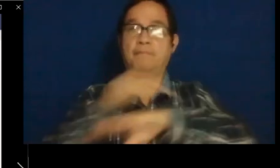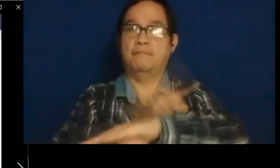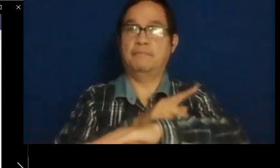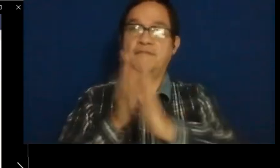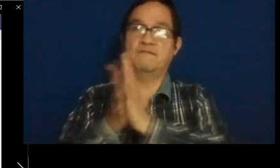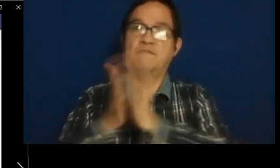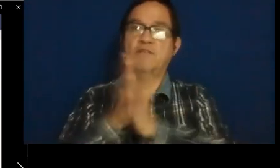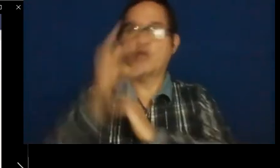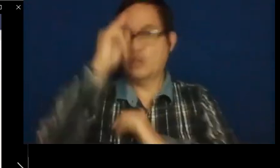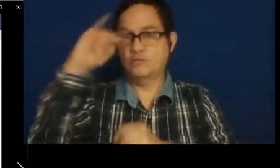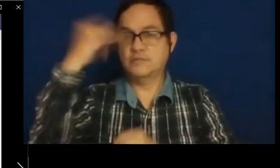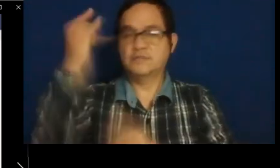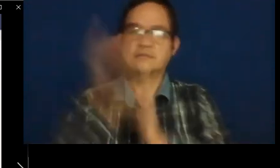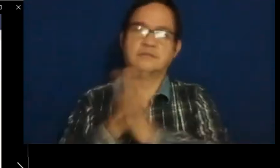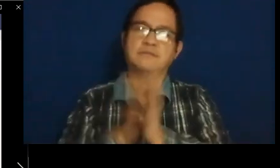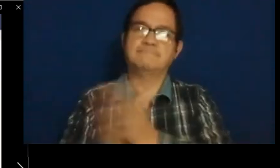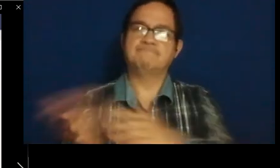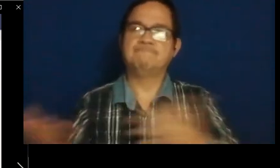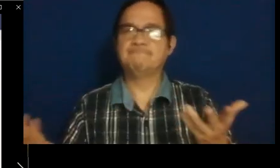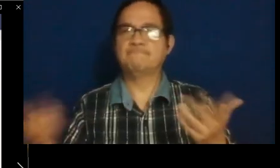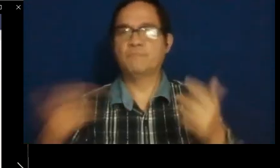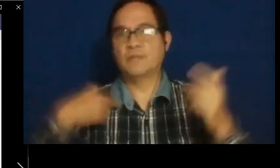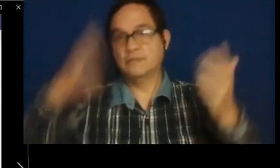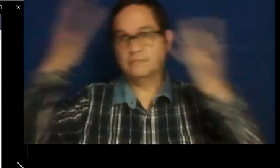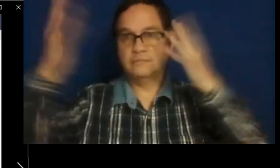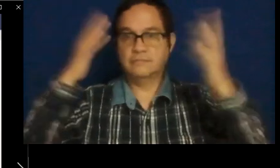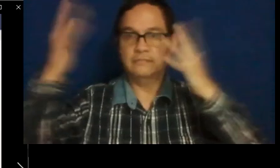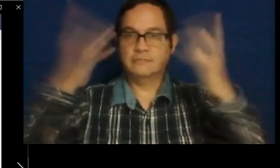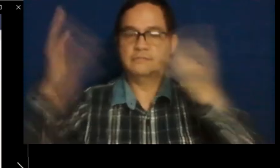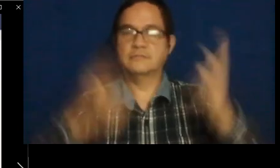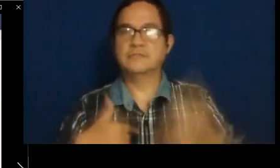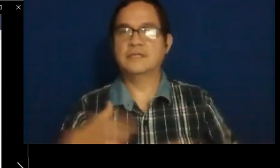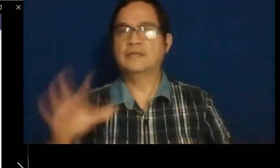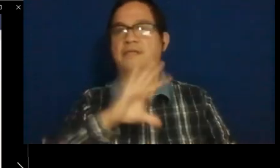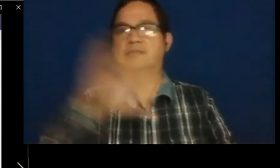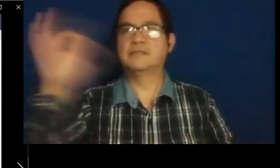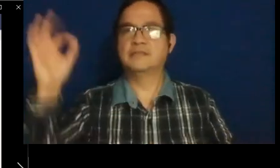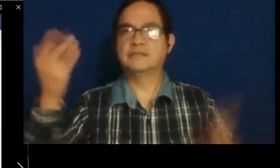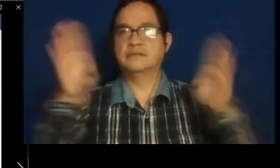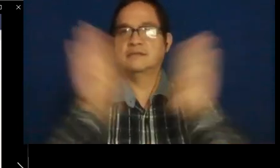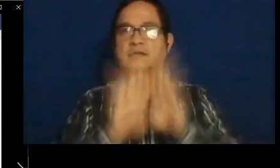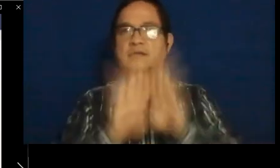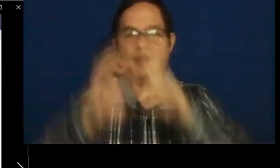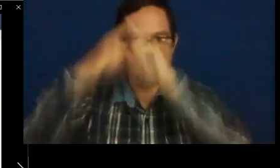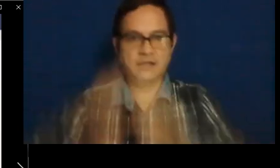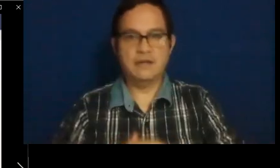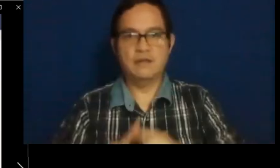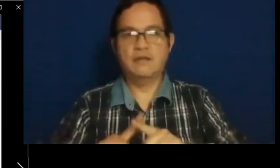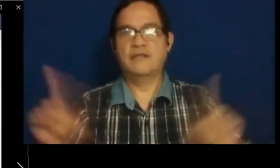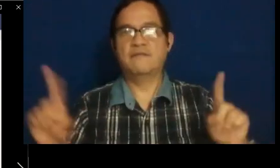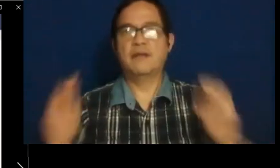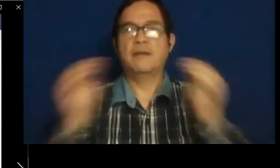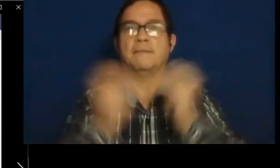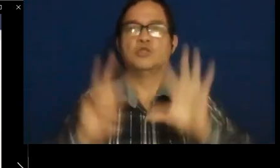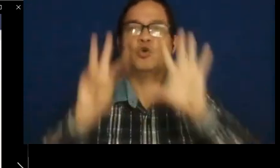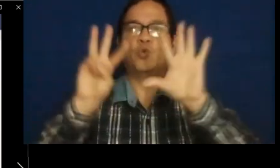informe que enviaron? Pues bueno, como te decía, he estado un poco embolatado porque es que tengo cierre de cálculo diferencial y tengo 8 grupos